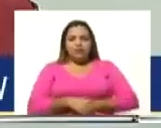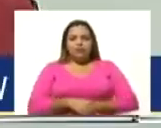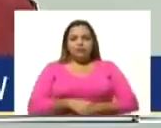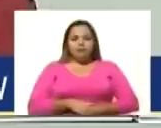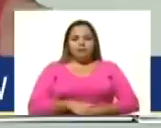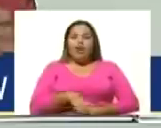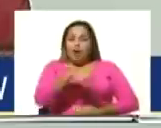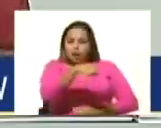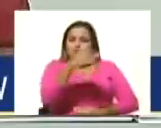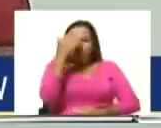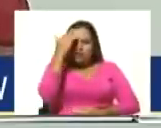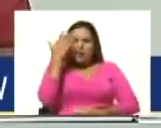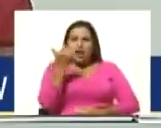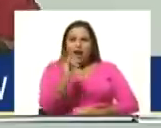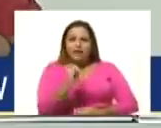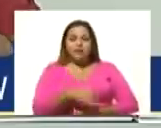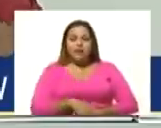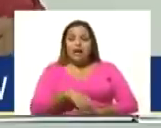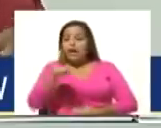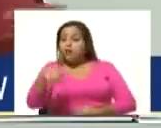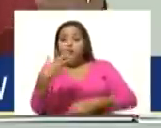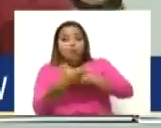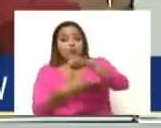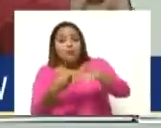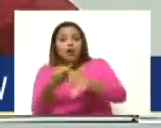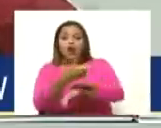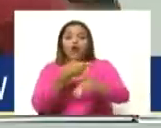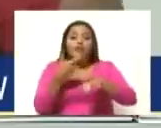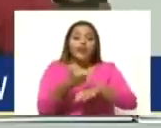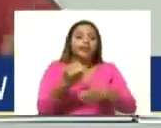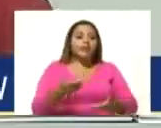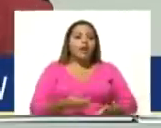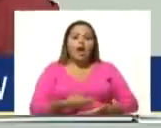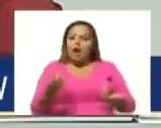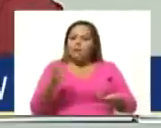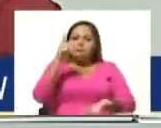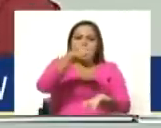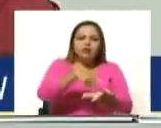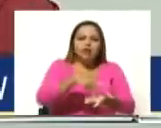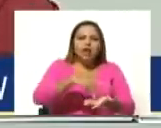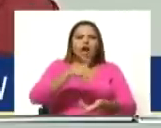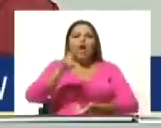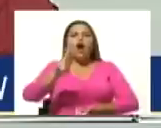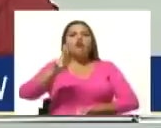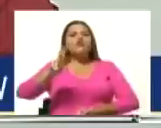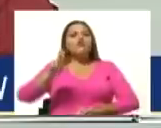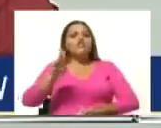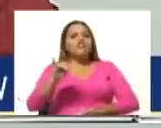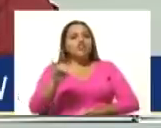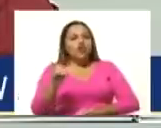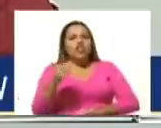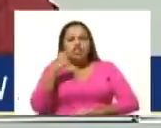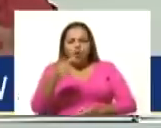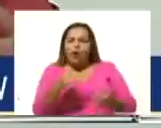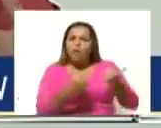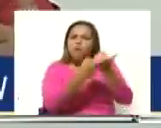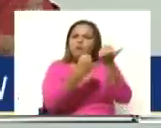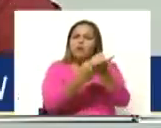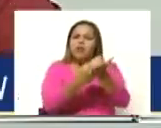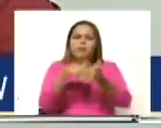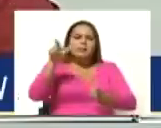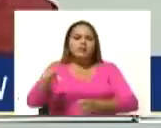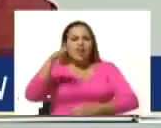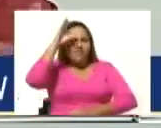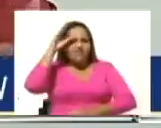Los tienen. Mire, entonces nos ha convertido en un problema. El gobierno tomó y hasta Marco Rubio salió apoyando a Biden. Porque juegan